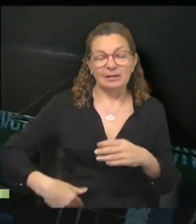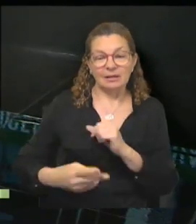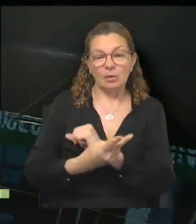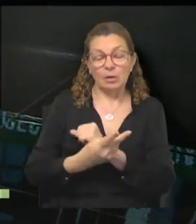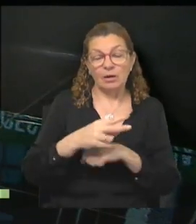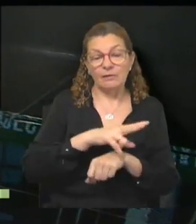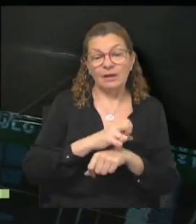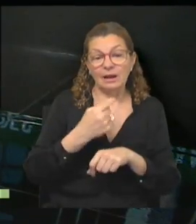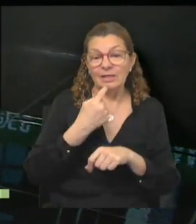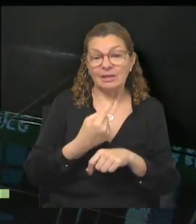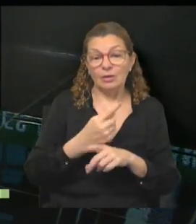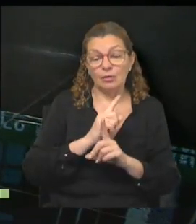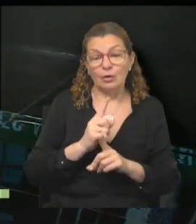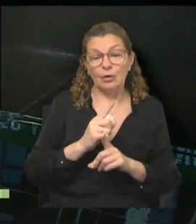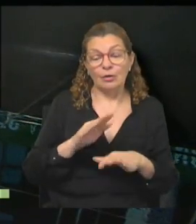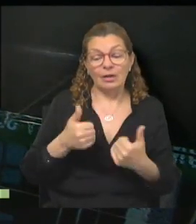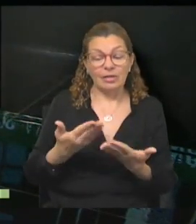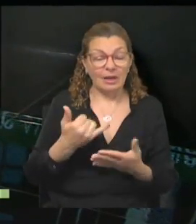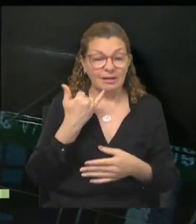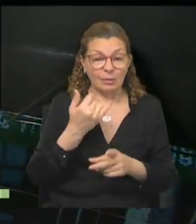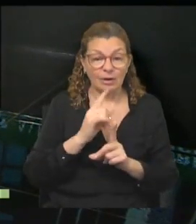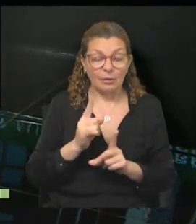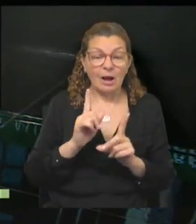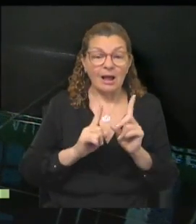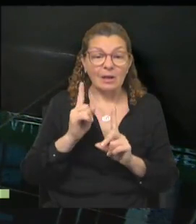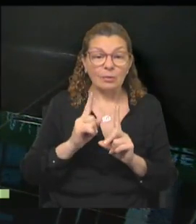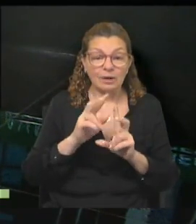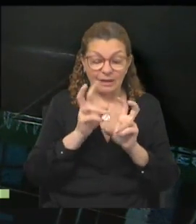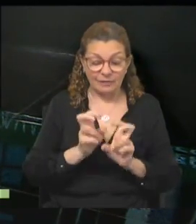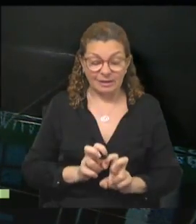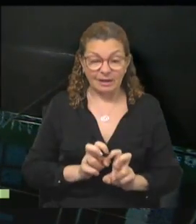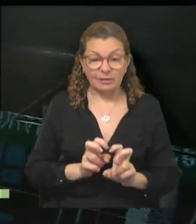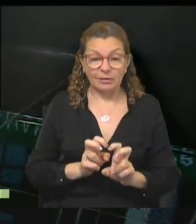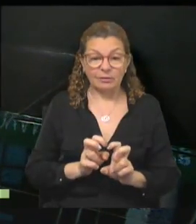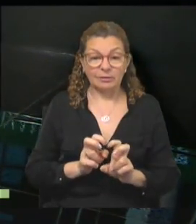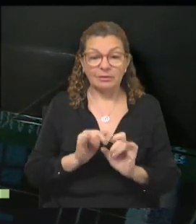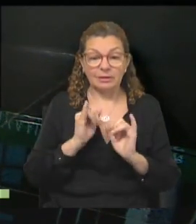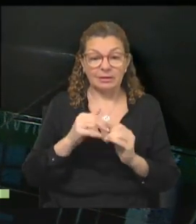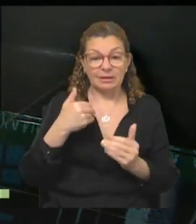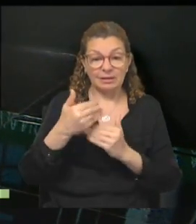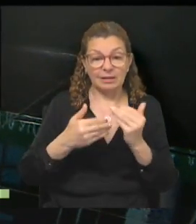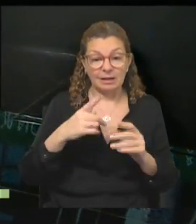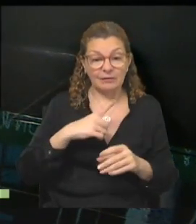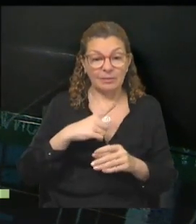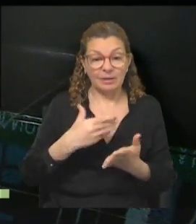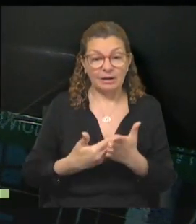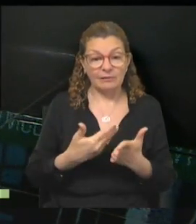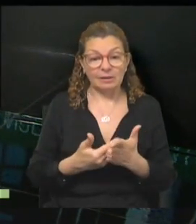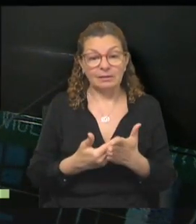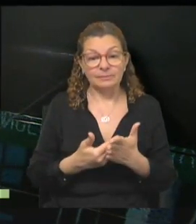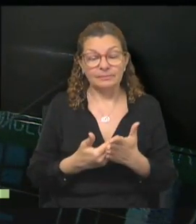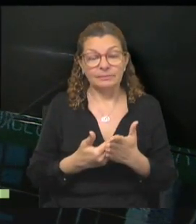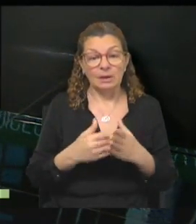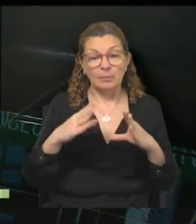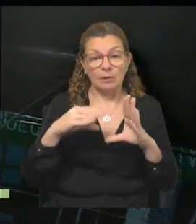fiscalía además se opusiera a la entrega del dispositivo porque hay algunas investigaciones que siguen pendientes eh vamos a